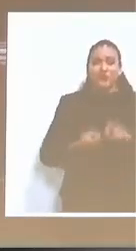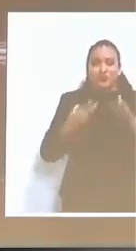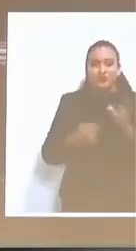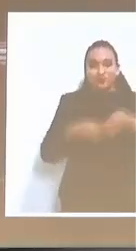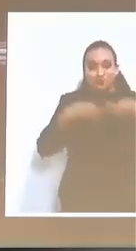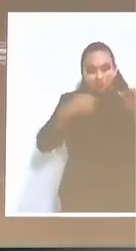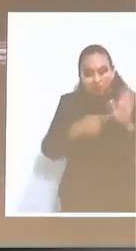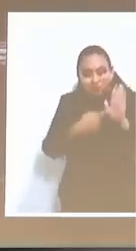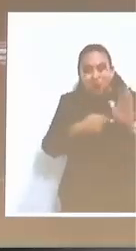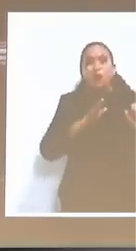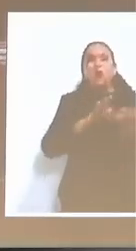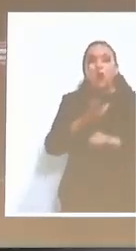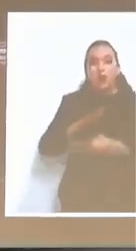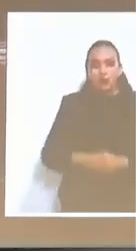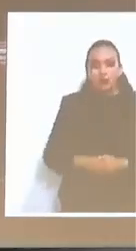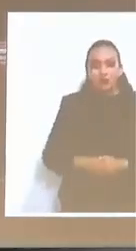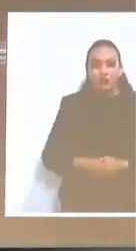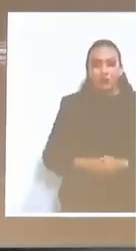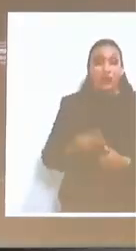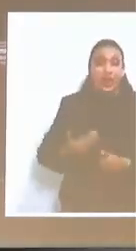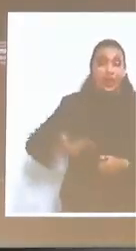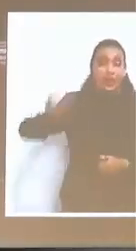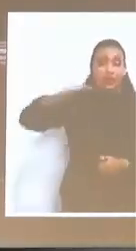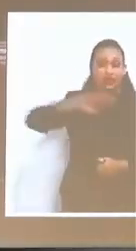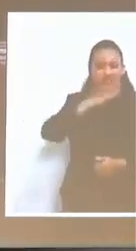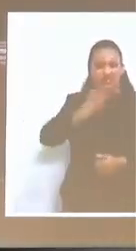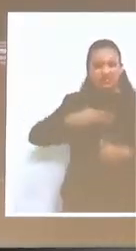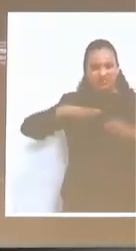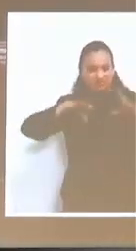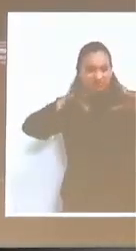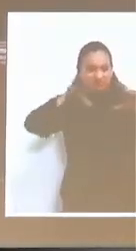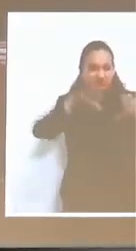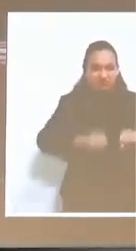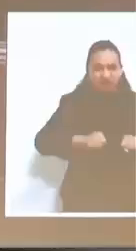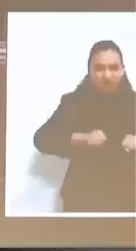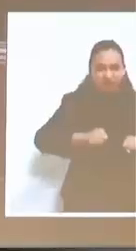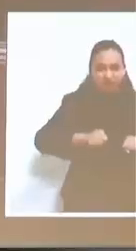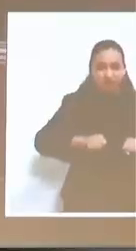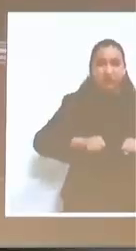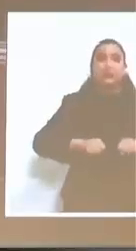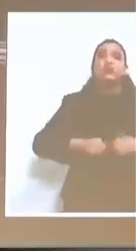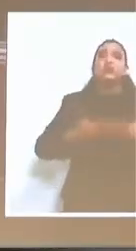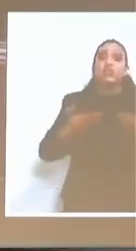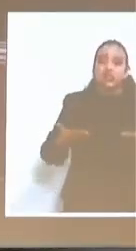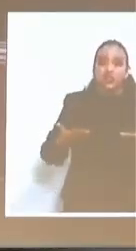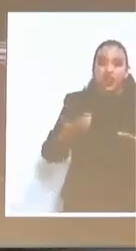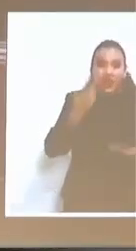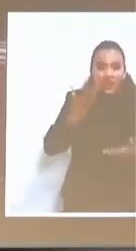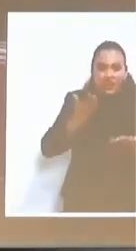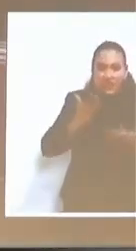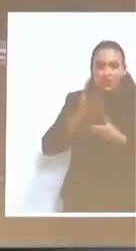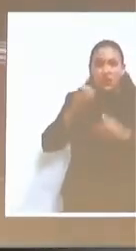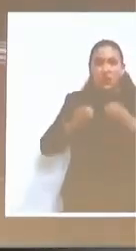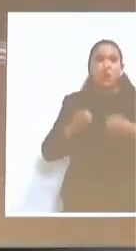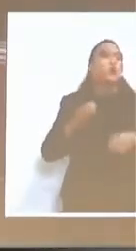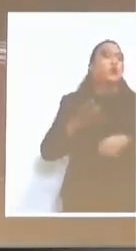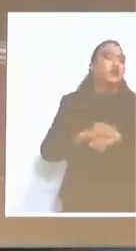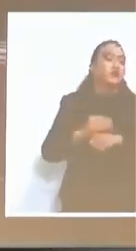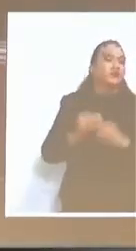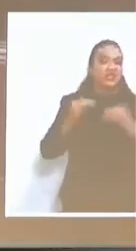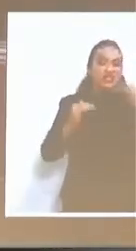a principios del siglo XX, sino es la transformación del Estado por la vía pacífica a partir de